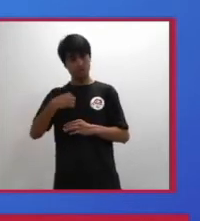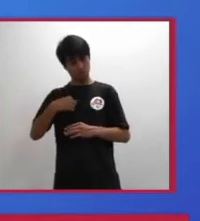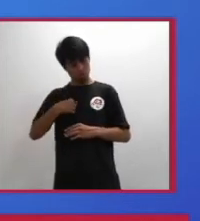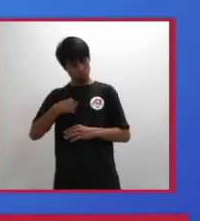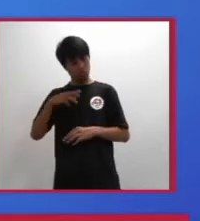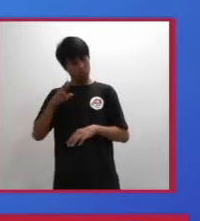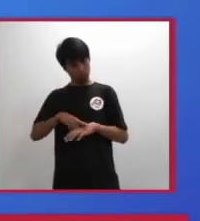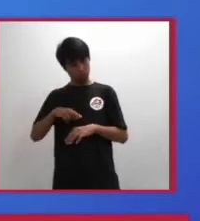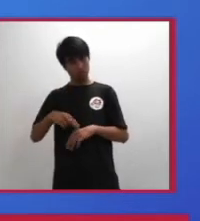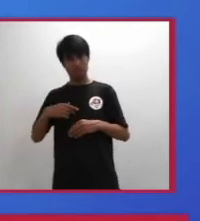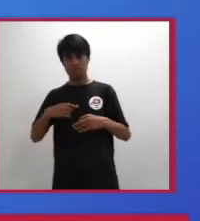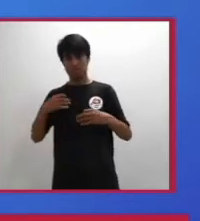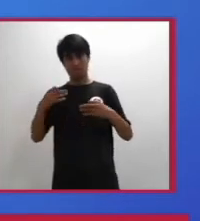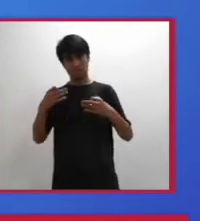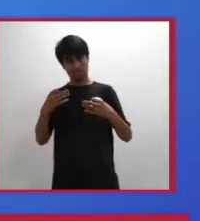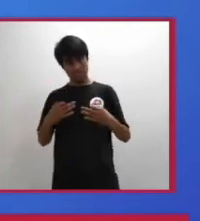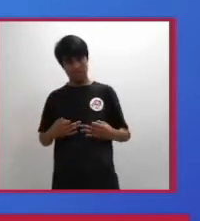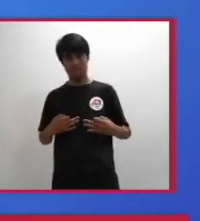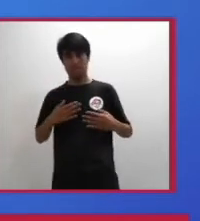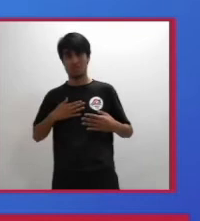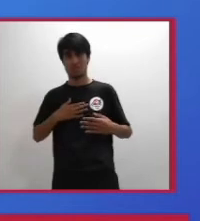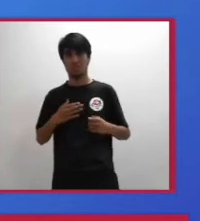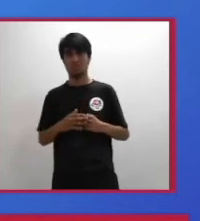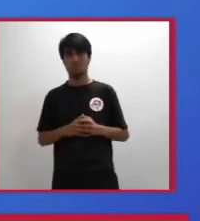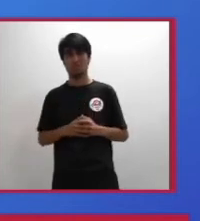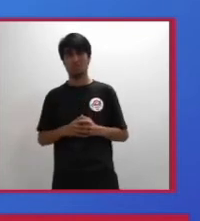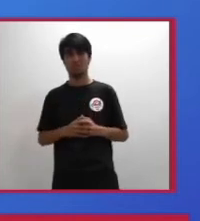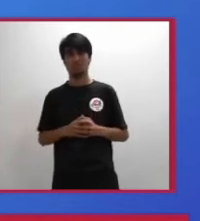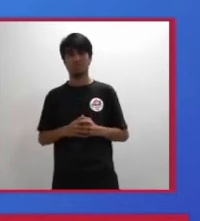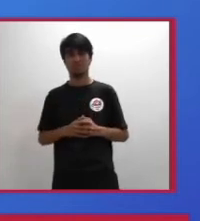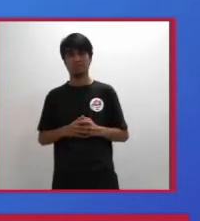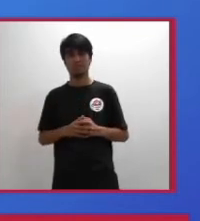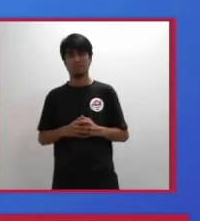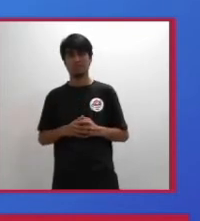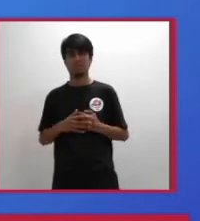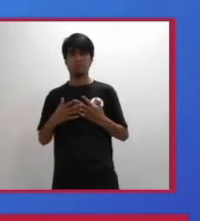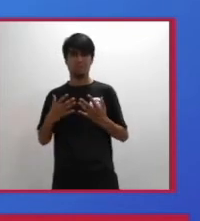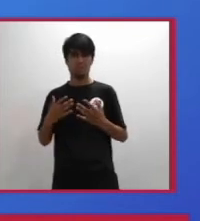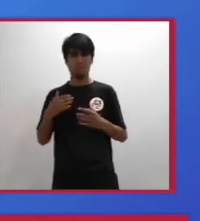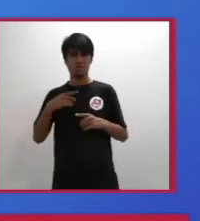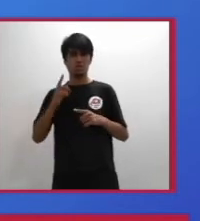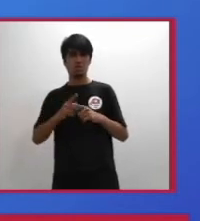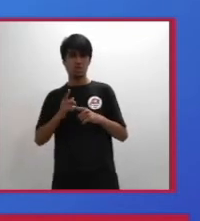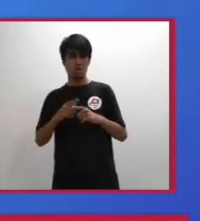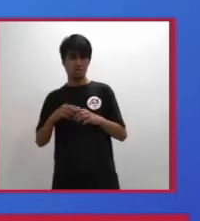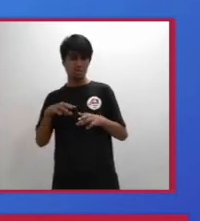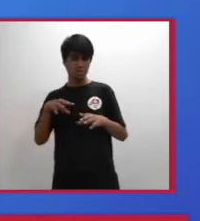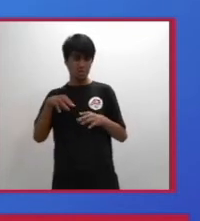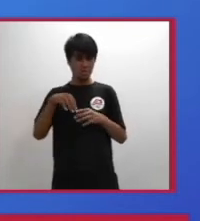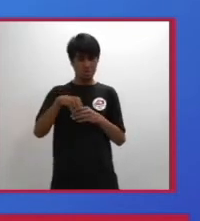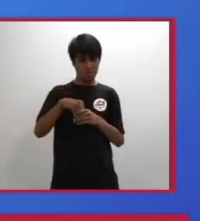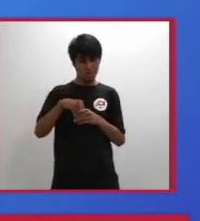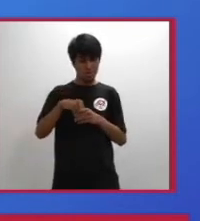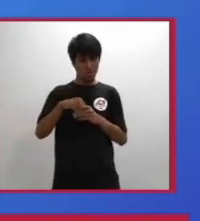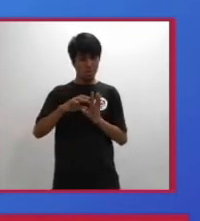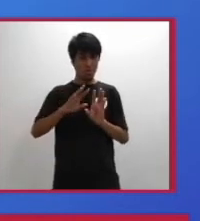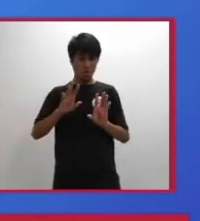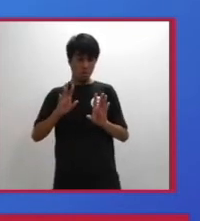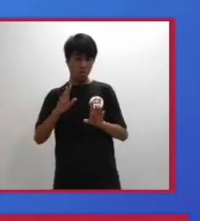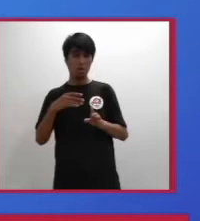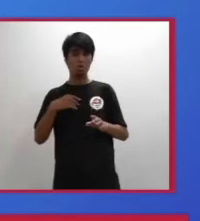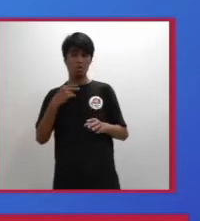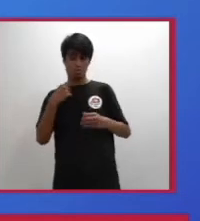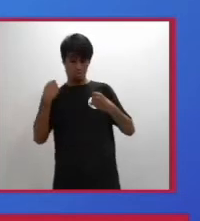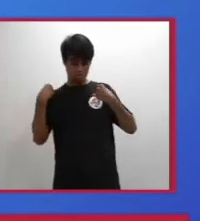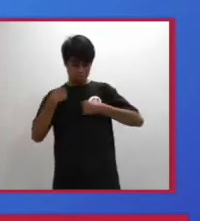no solamente en cuanto a entorno, sino los elementos de